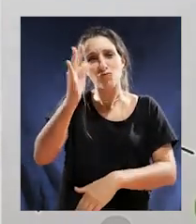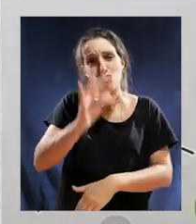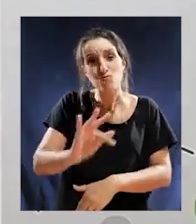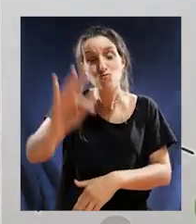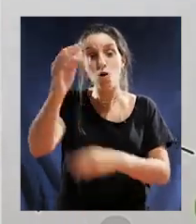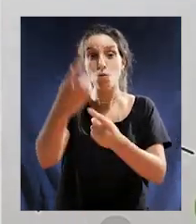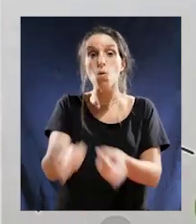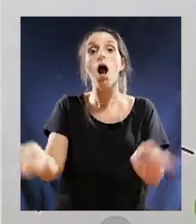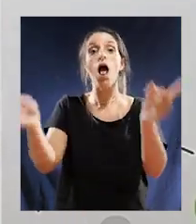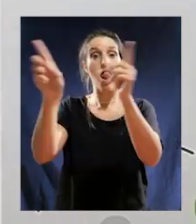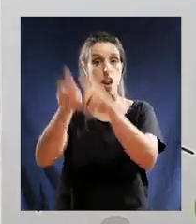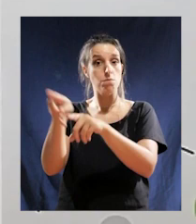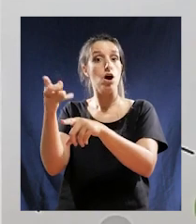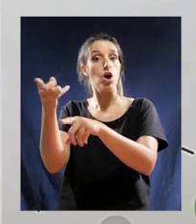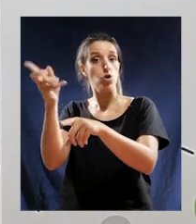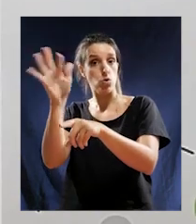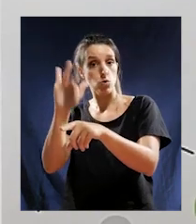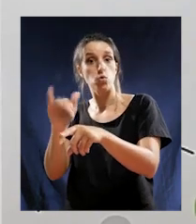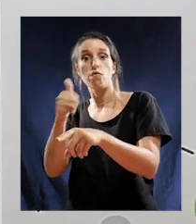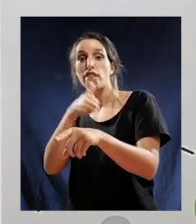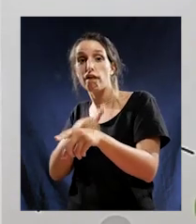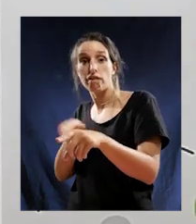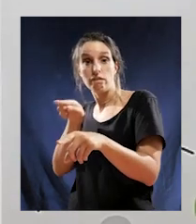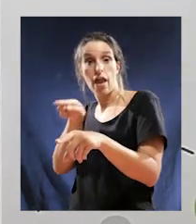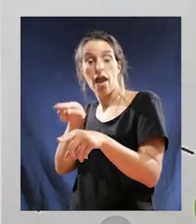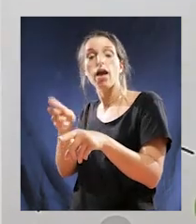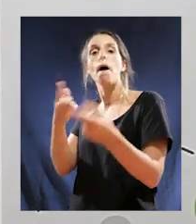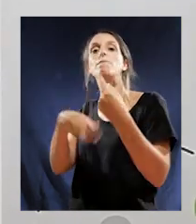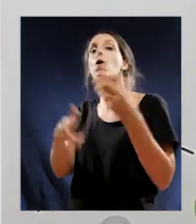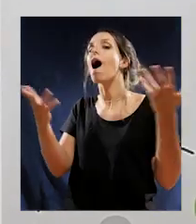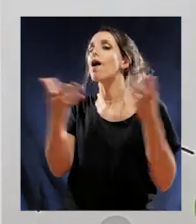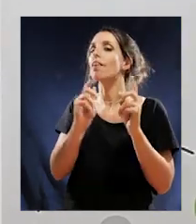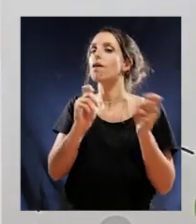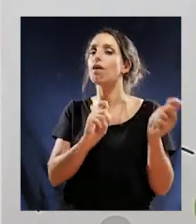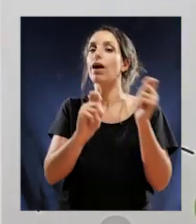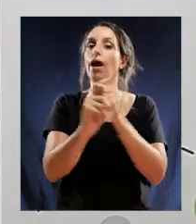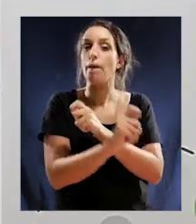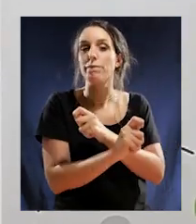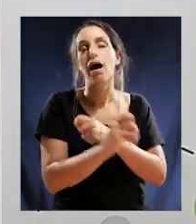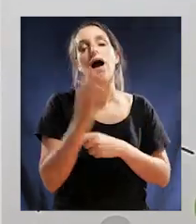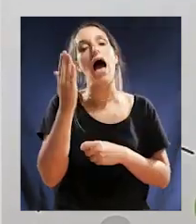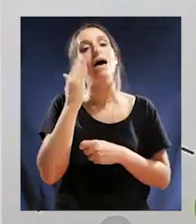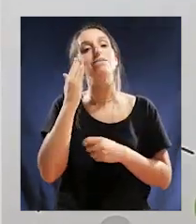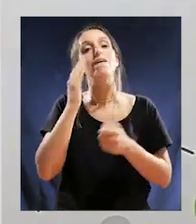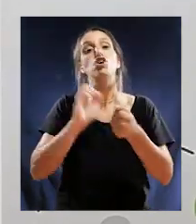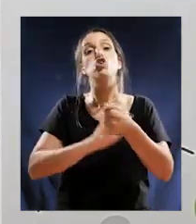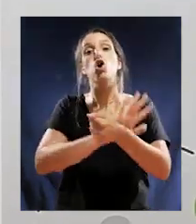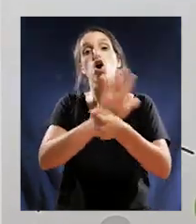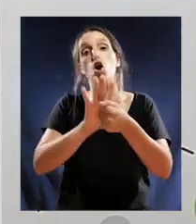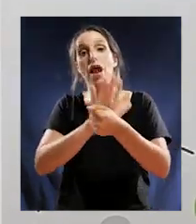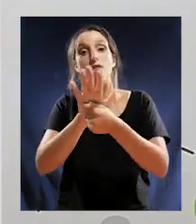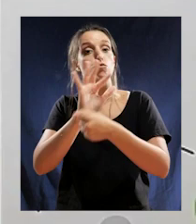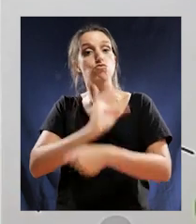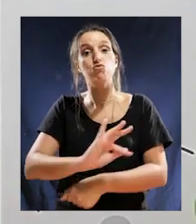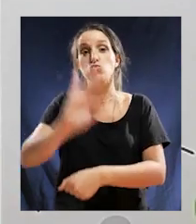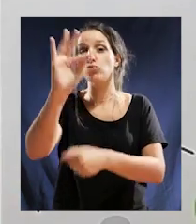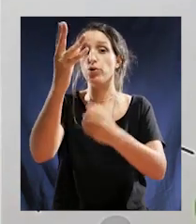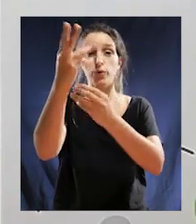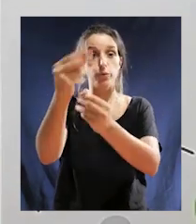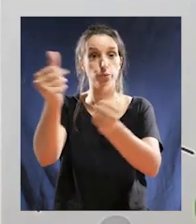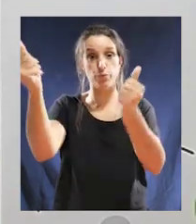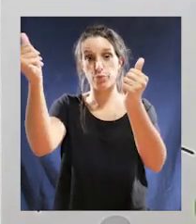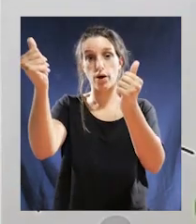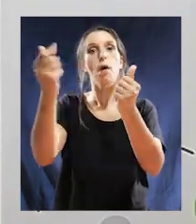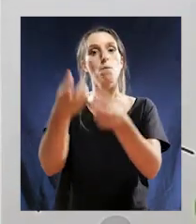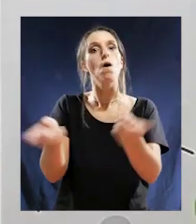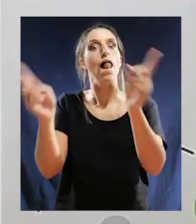anterior es decir este sabemos que más tarde o más temprano esta pandemia bueno será controlada y